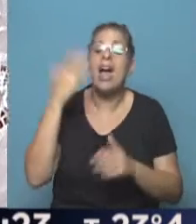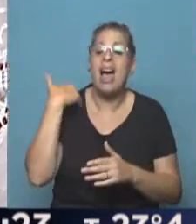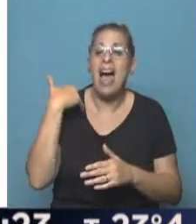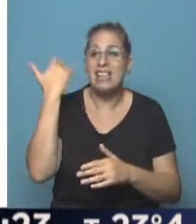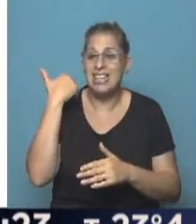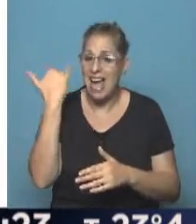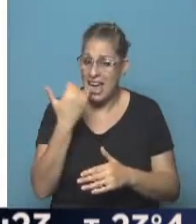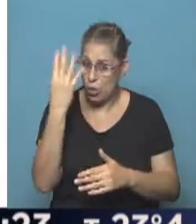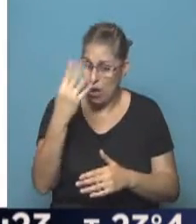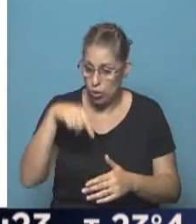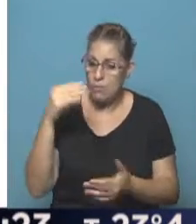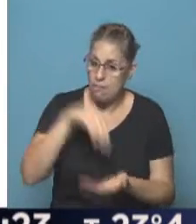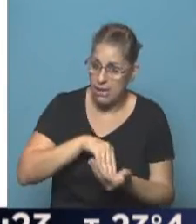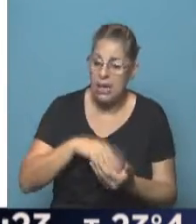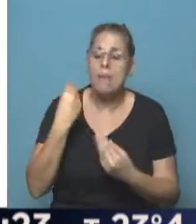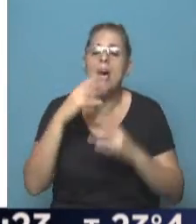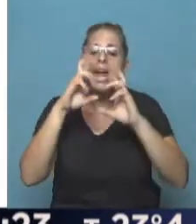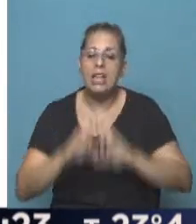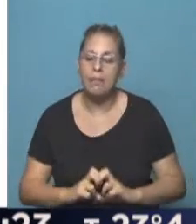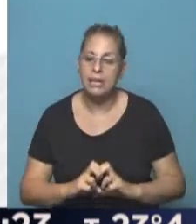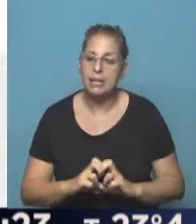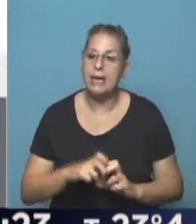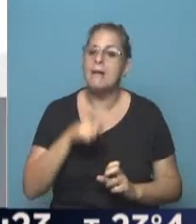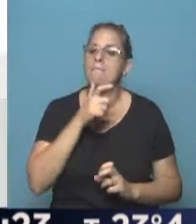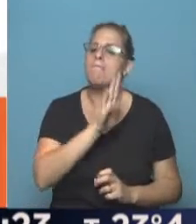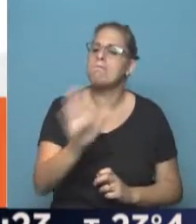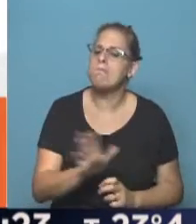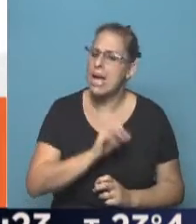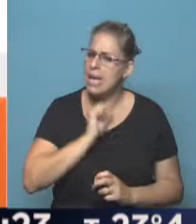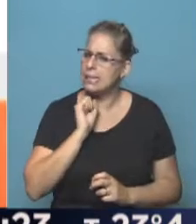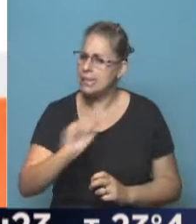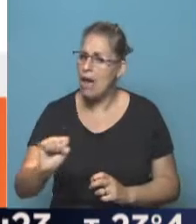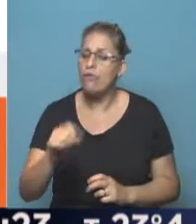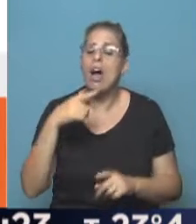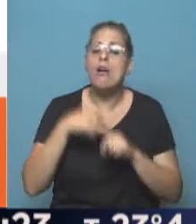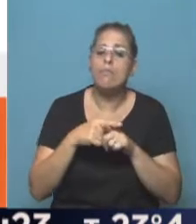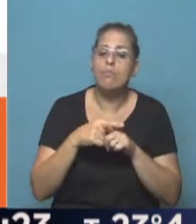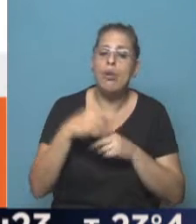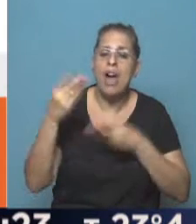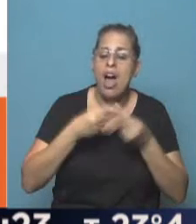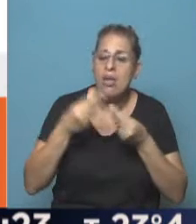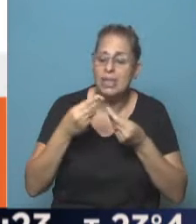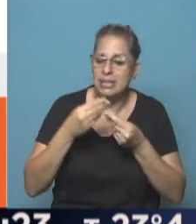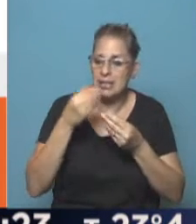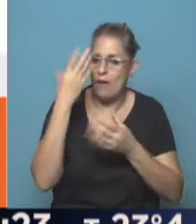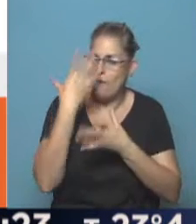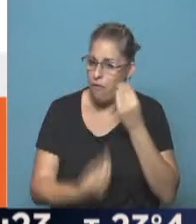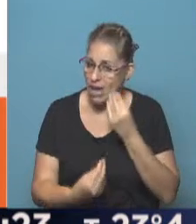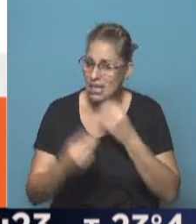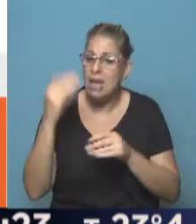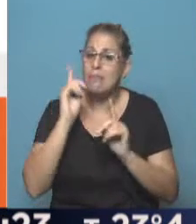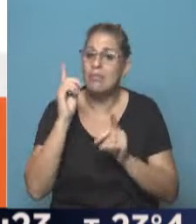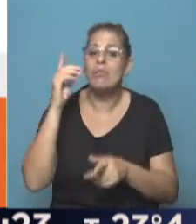ayer para que se investigue la presunta defraudación por administración infiel por parte de los funcionarios que intervinieron